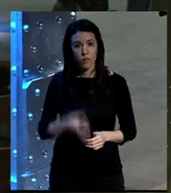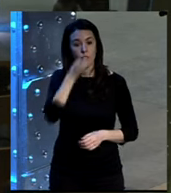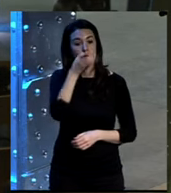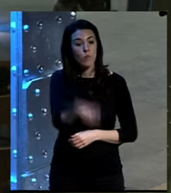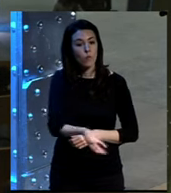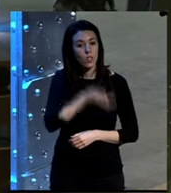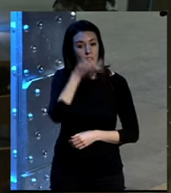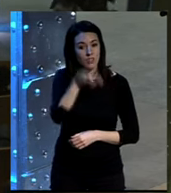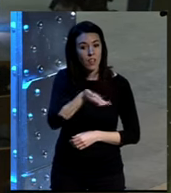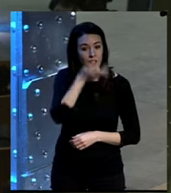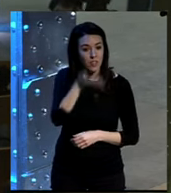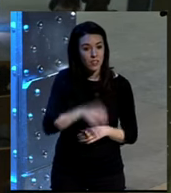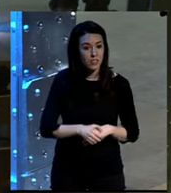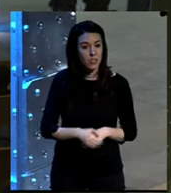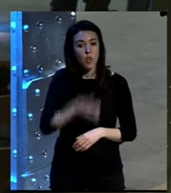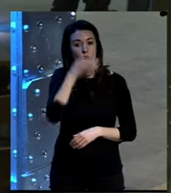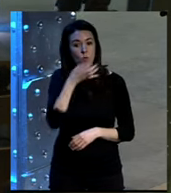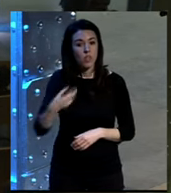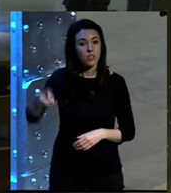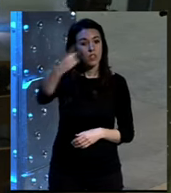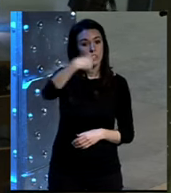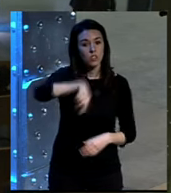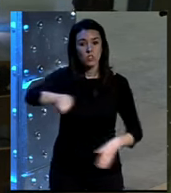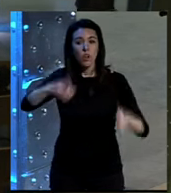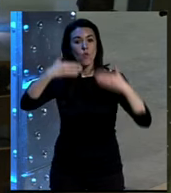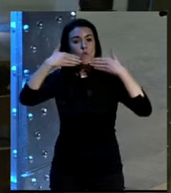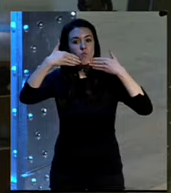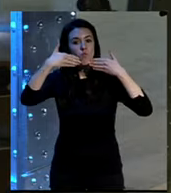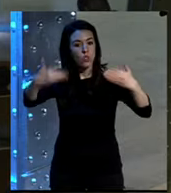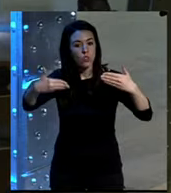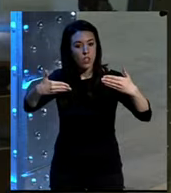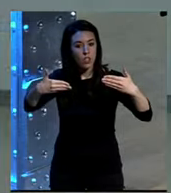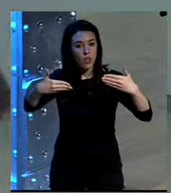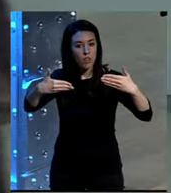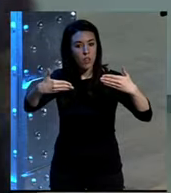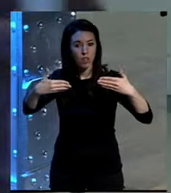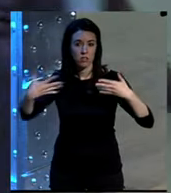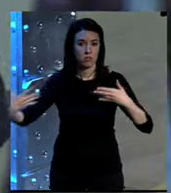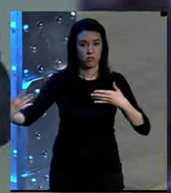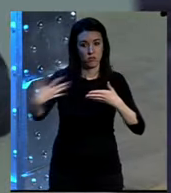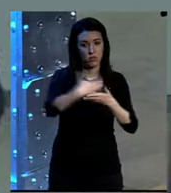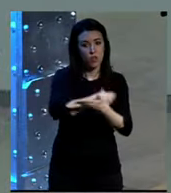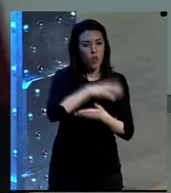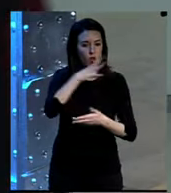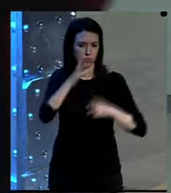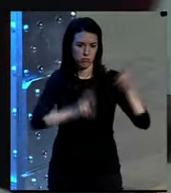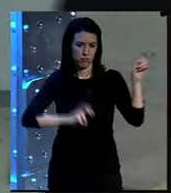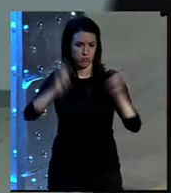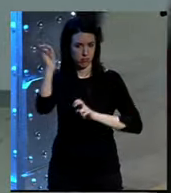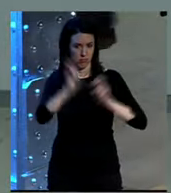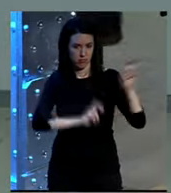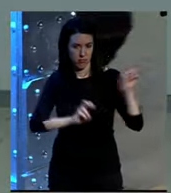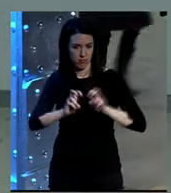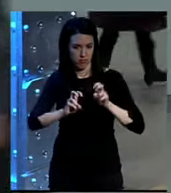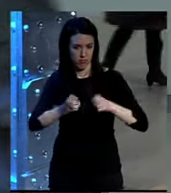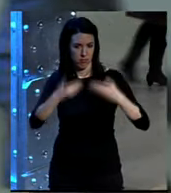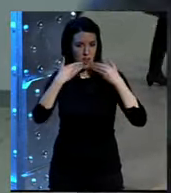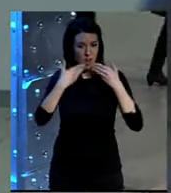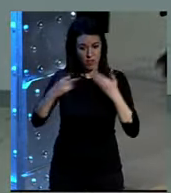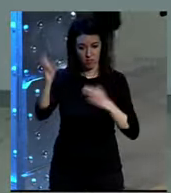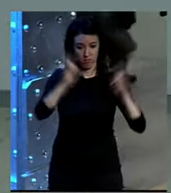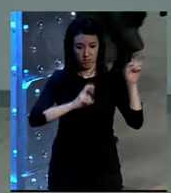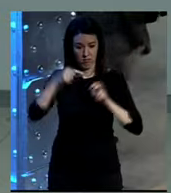buenas tardes. Buenas tardes a todos. Muchísimas gracias a todos por venir, por acompañarnos